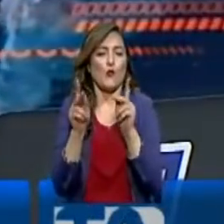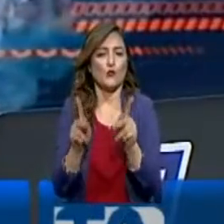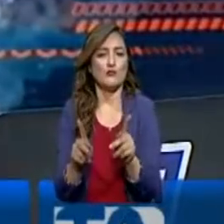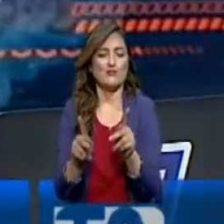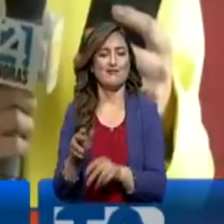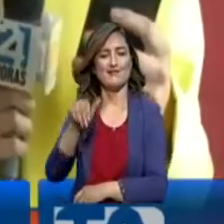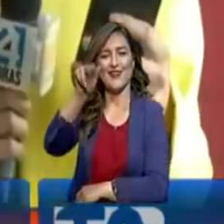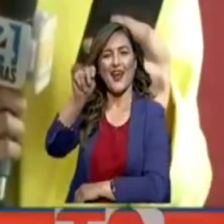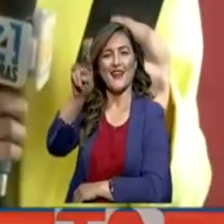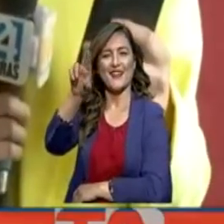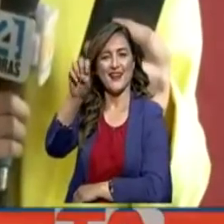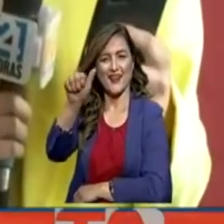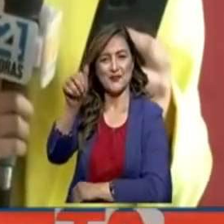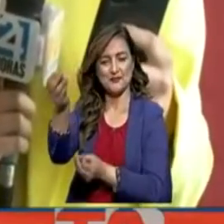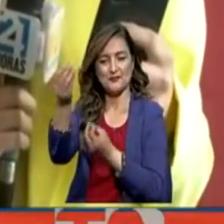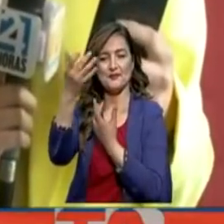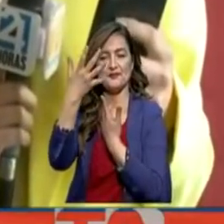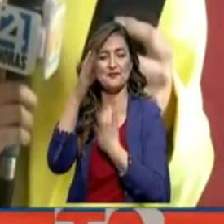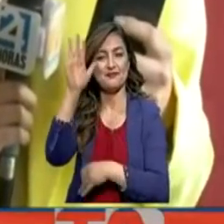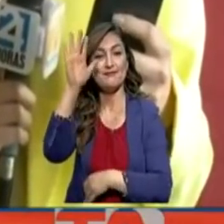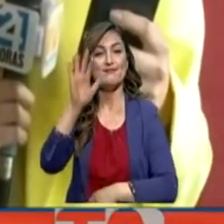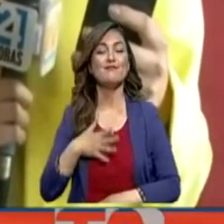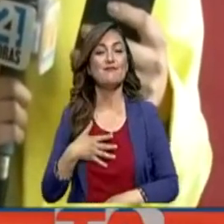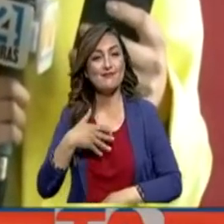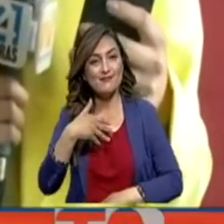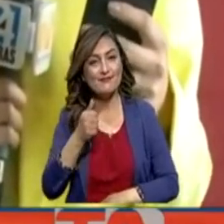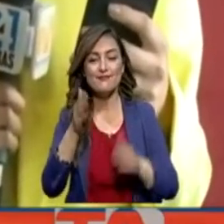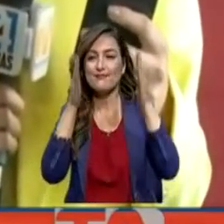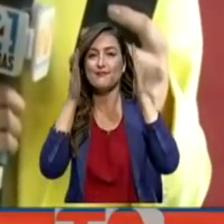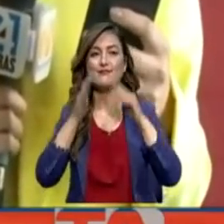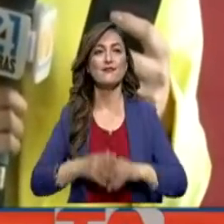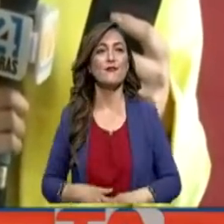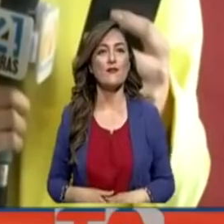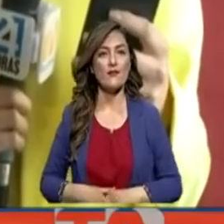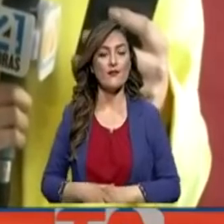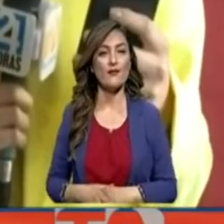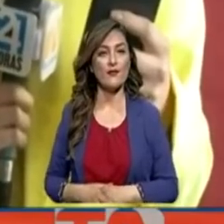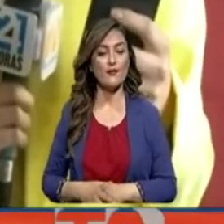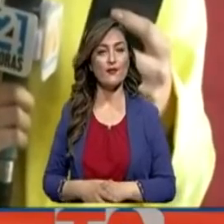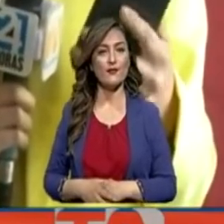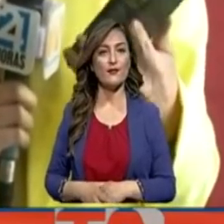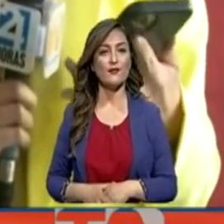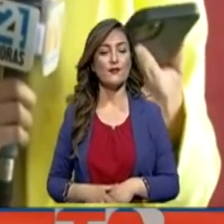tiene más información desde el Palacio Legislativo. Hola Andrea, ¿cómo estás? Te escuchamos.